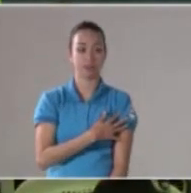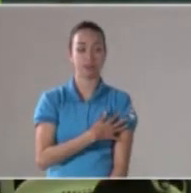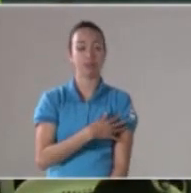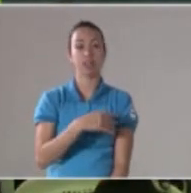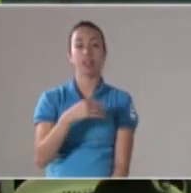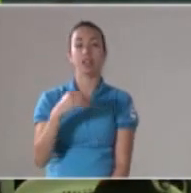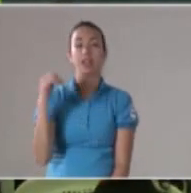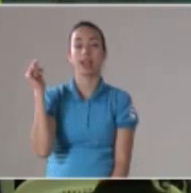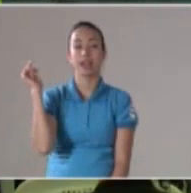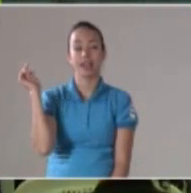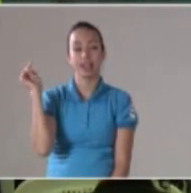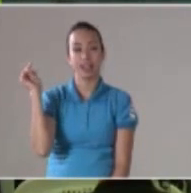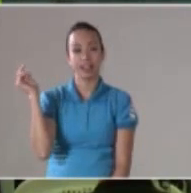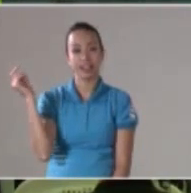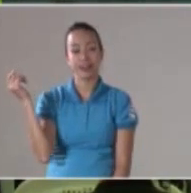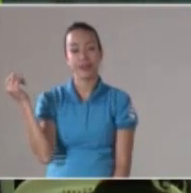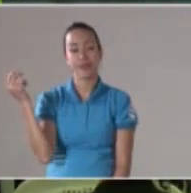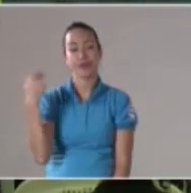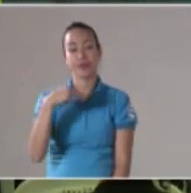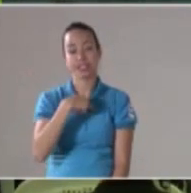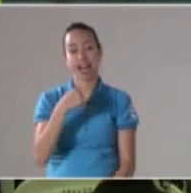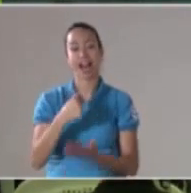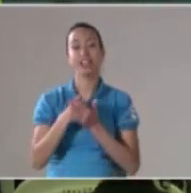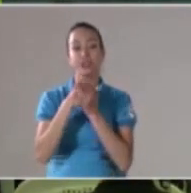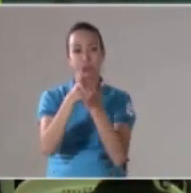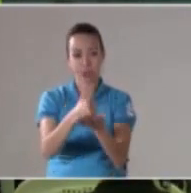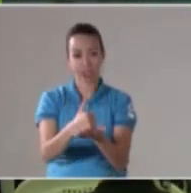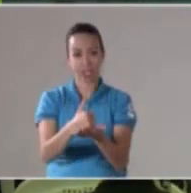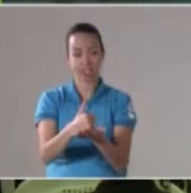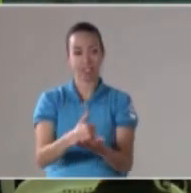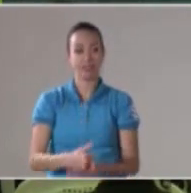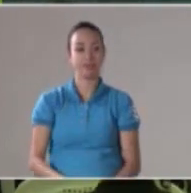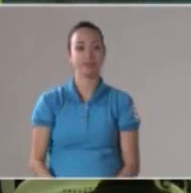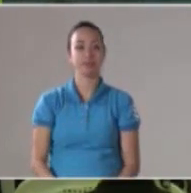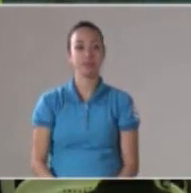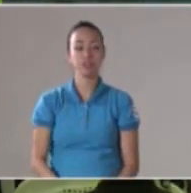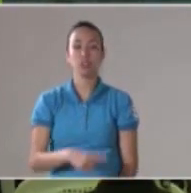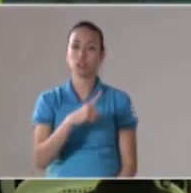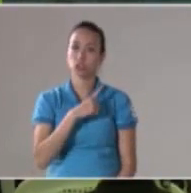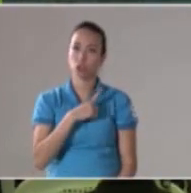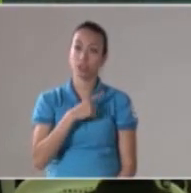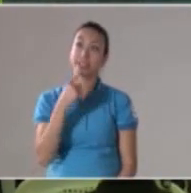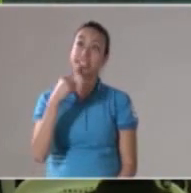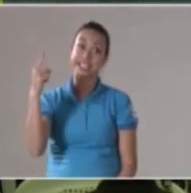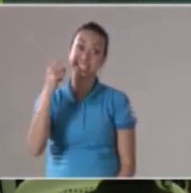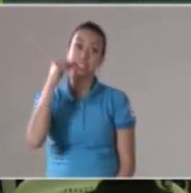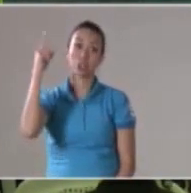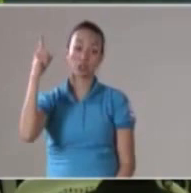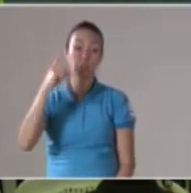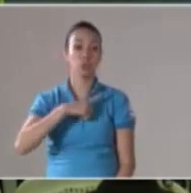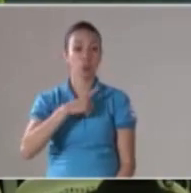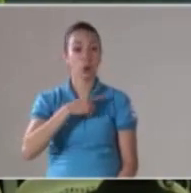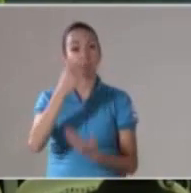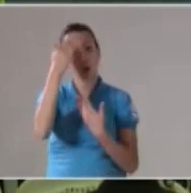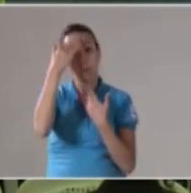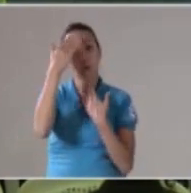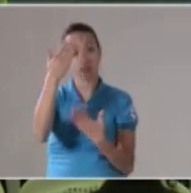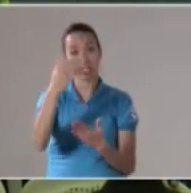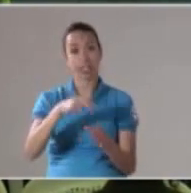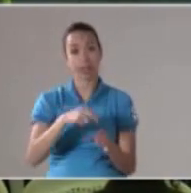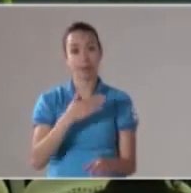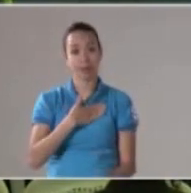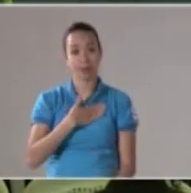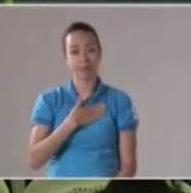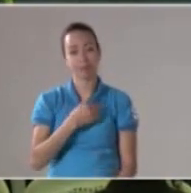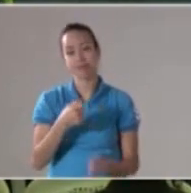yo les voy a corregir sus veredas, esas que torcieron. Solo pongan su confianza en mí. Pero lo mejor, desde